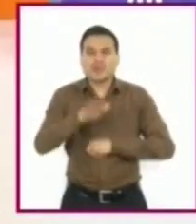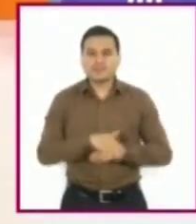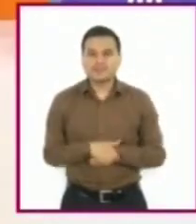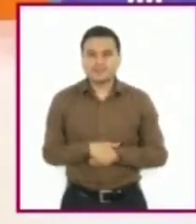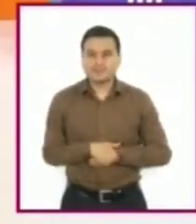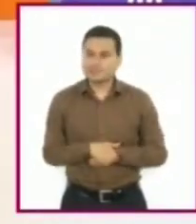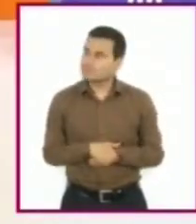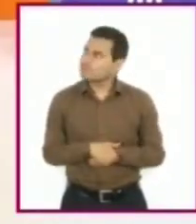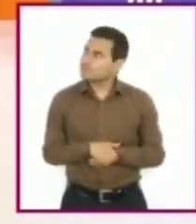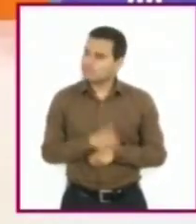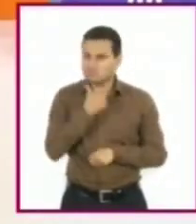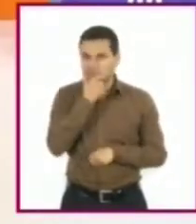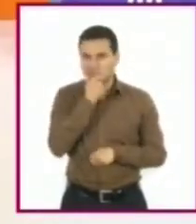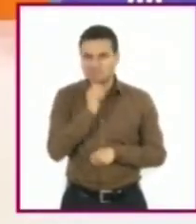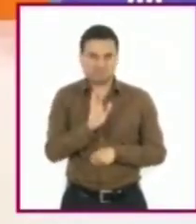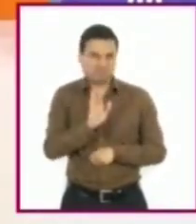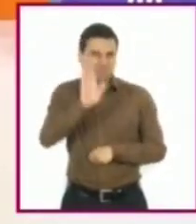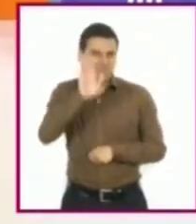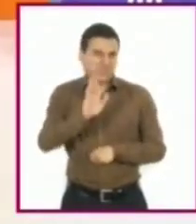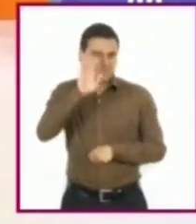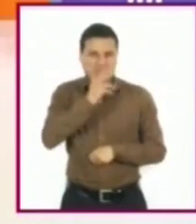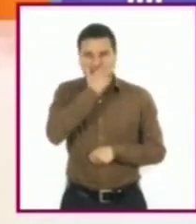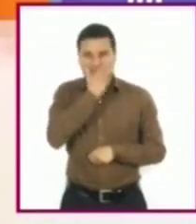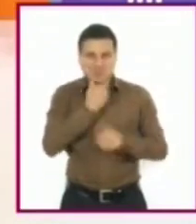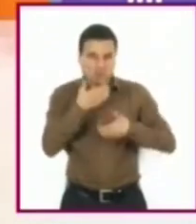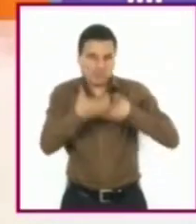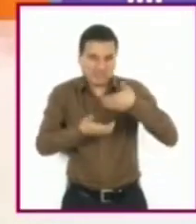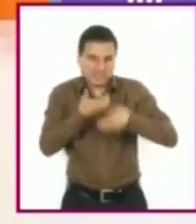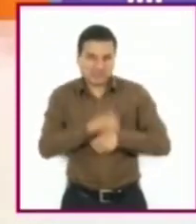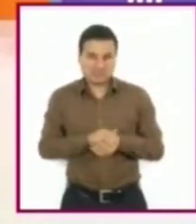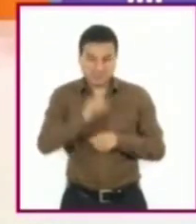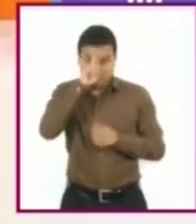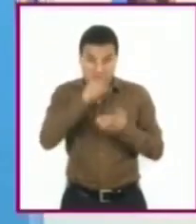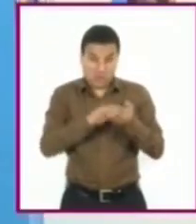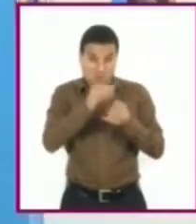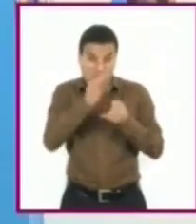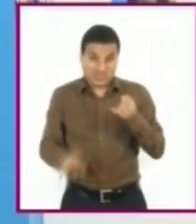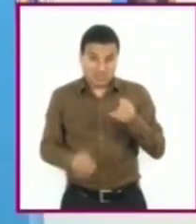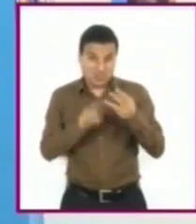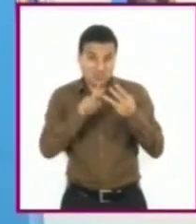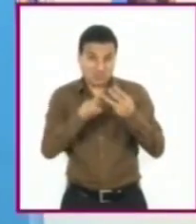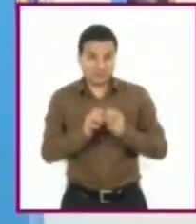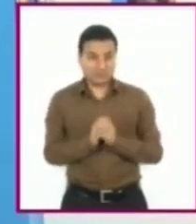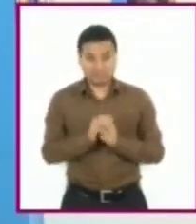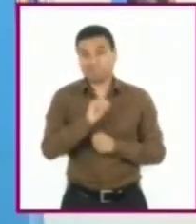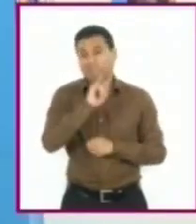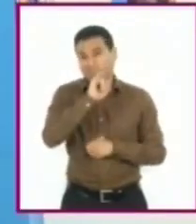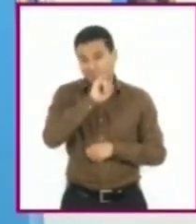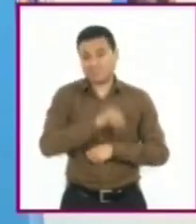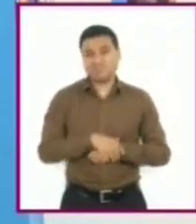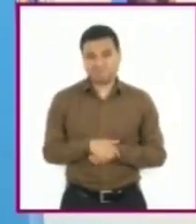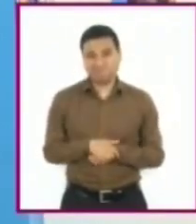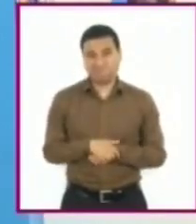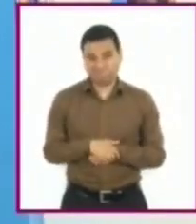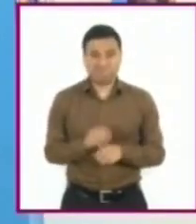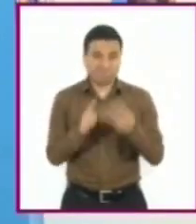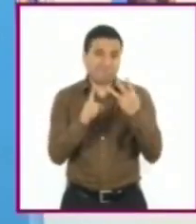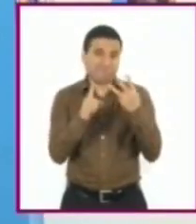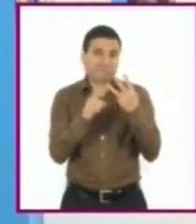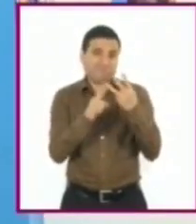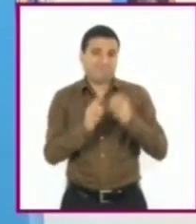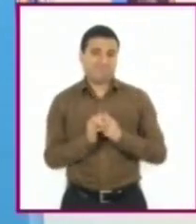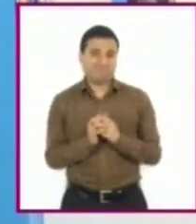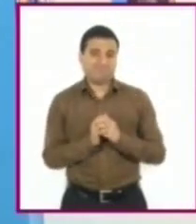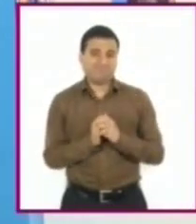Parece un comerciante, al más bajo. Así es, el tercero.